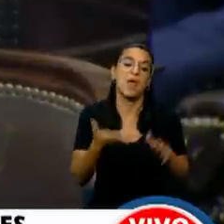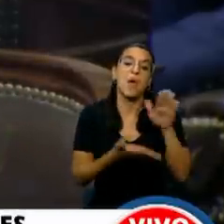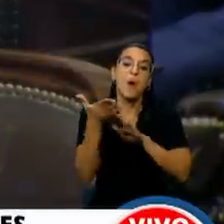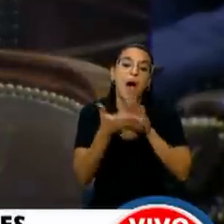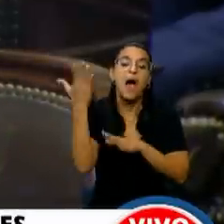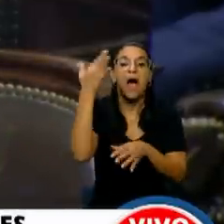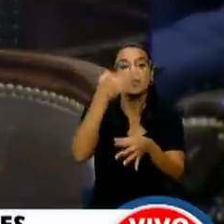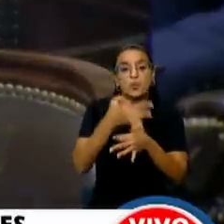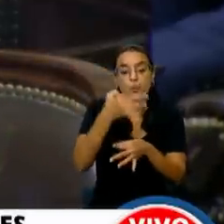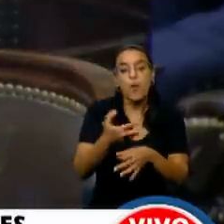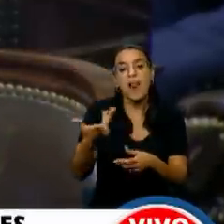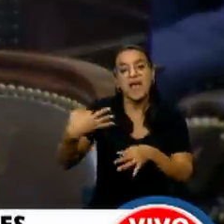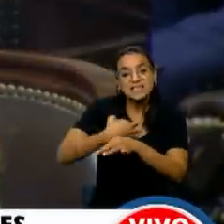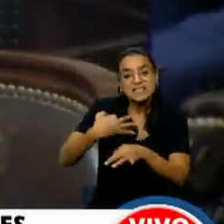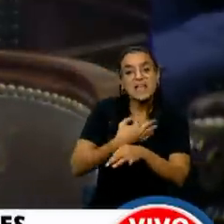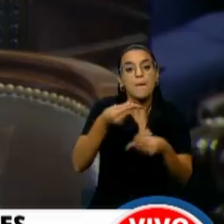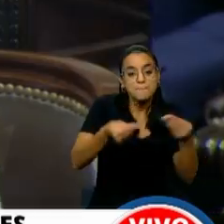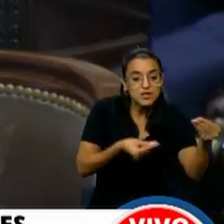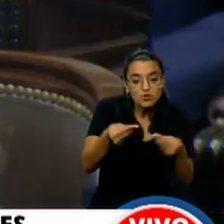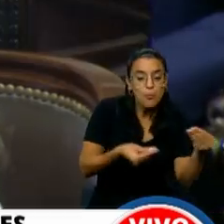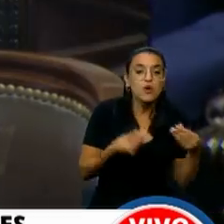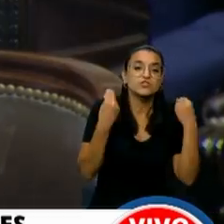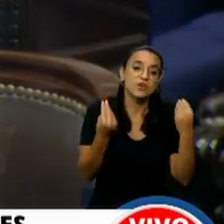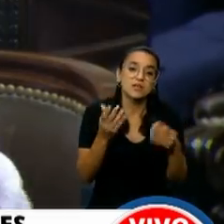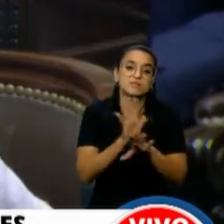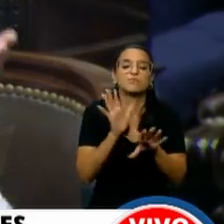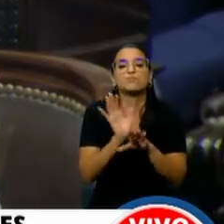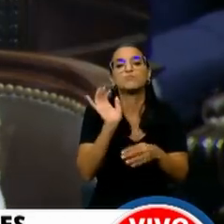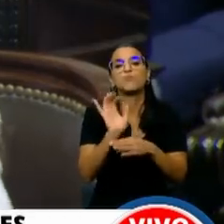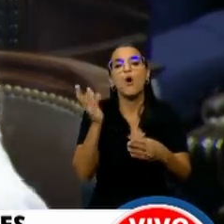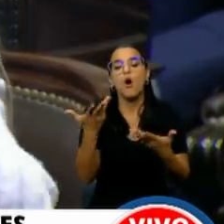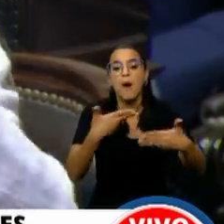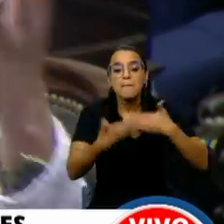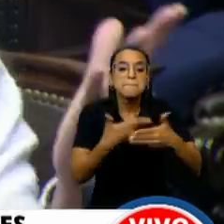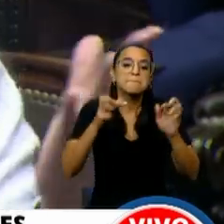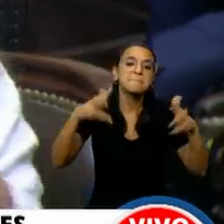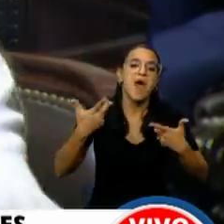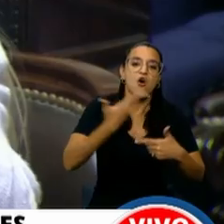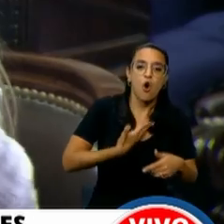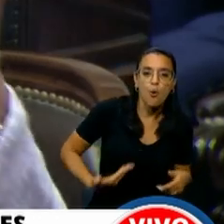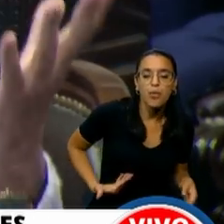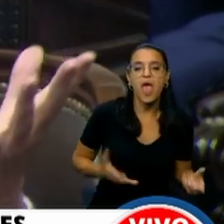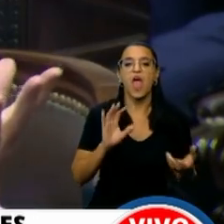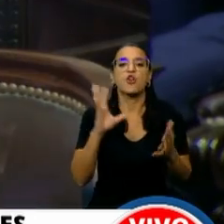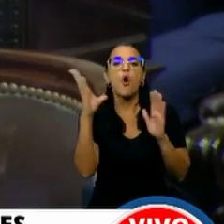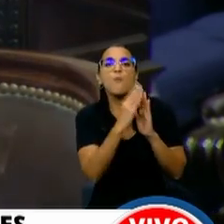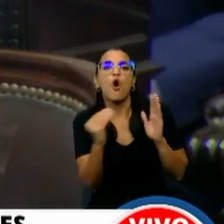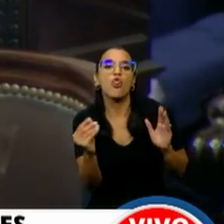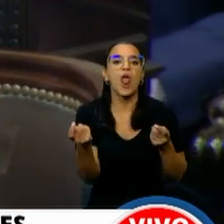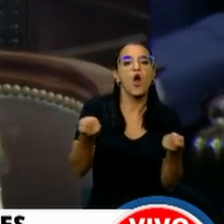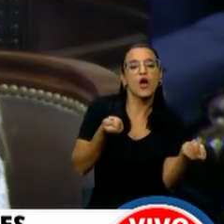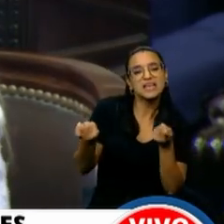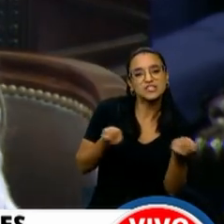nos enseñan que el presupuesto no es otra cosa que la definición del rumbo el plan de gobierno el modelo de gestión que